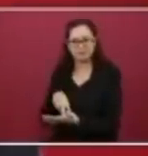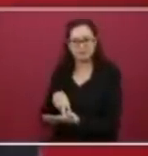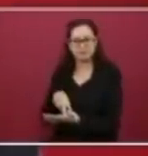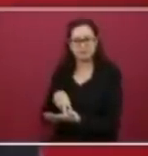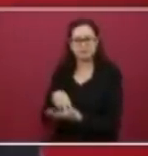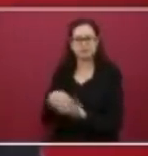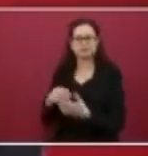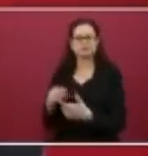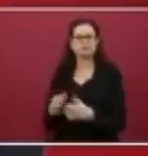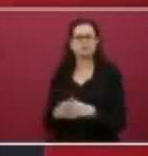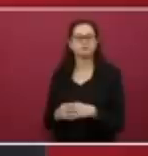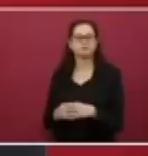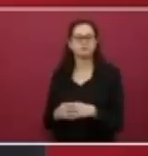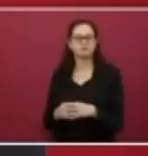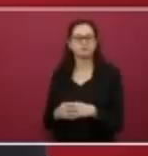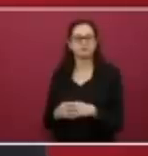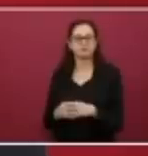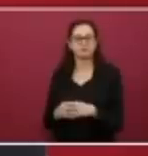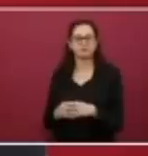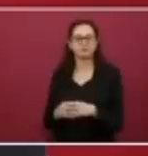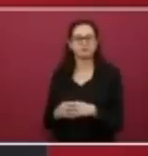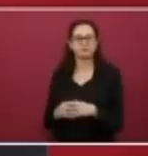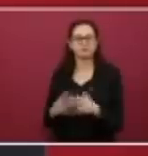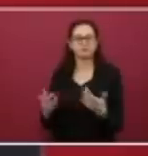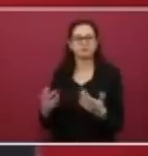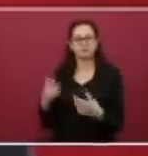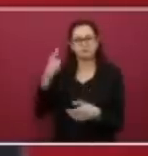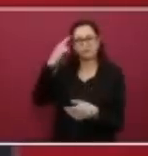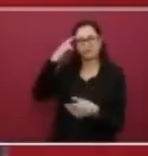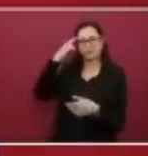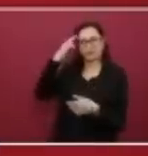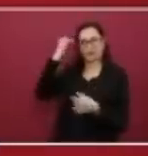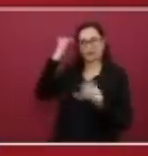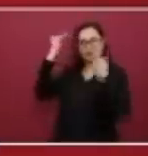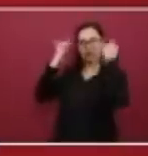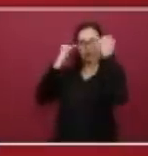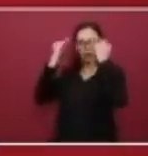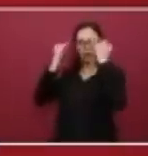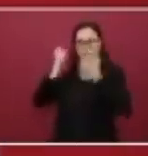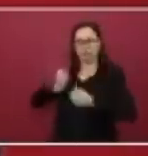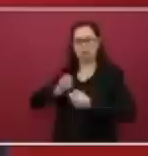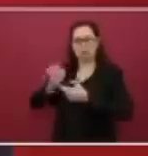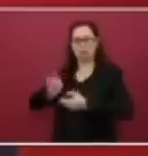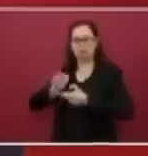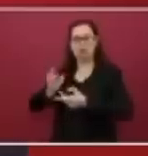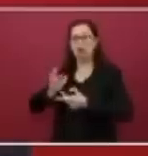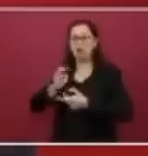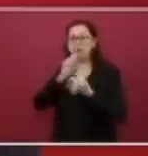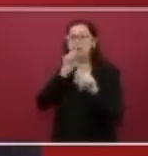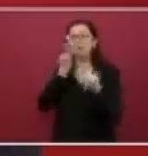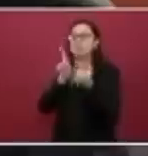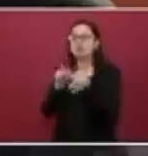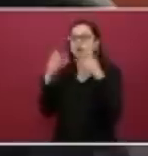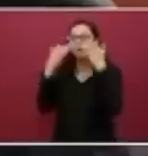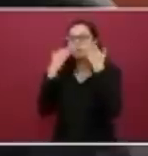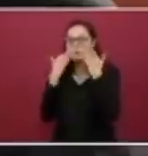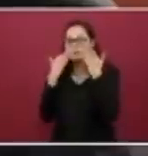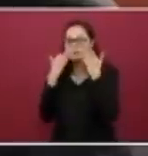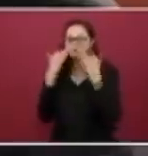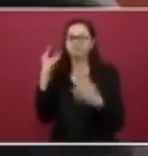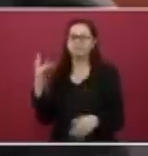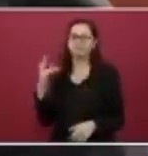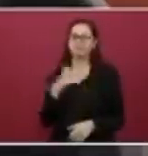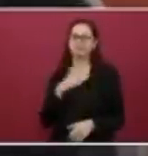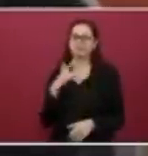no solo lo que expresa el cerebro sino ahí se manifiesta el corazón los sentimientos